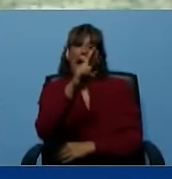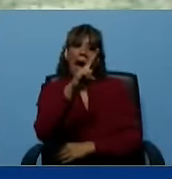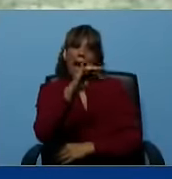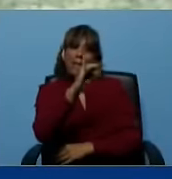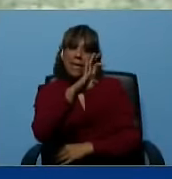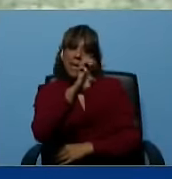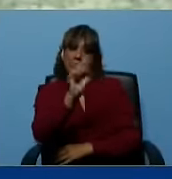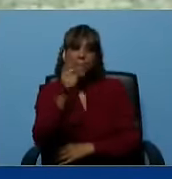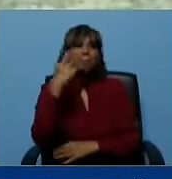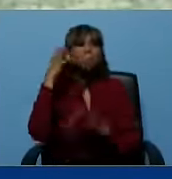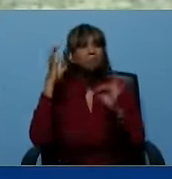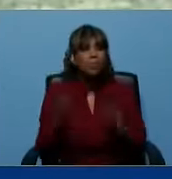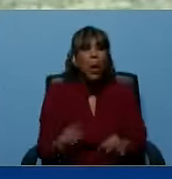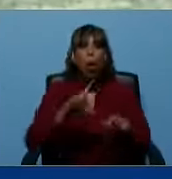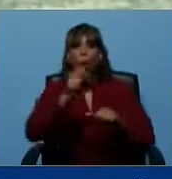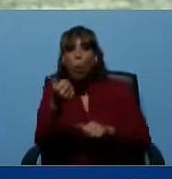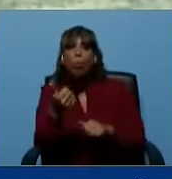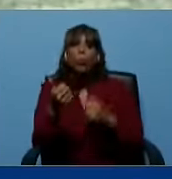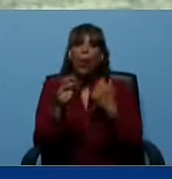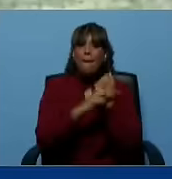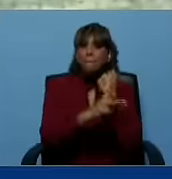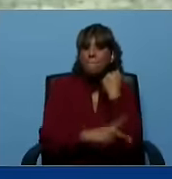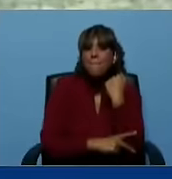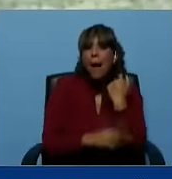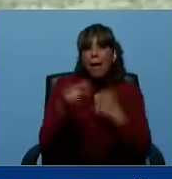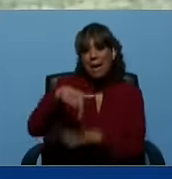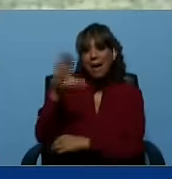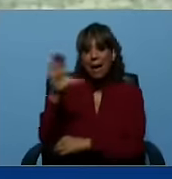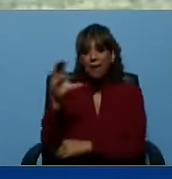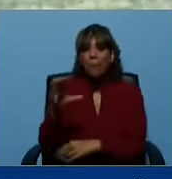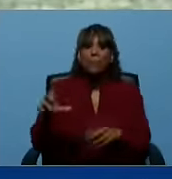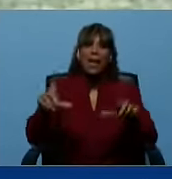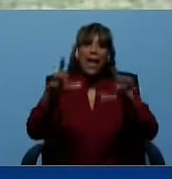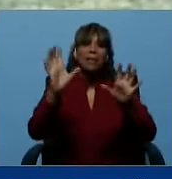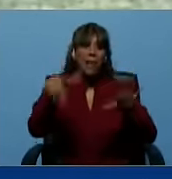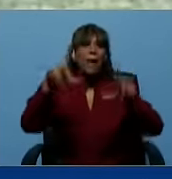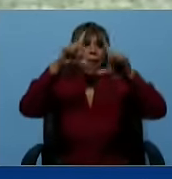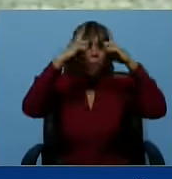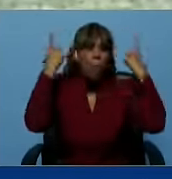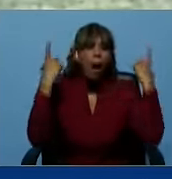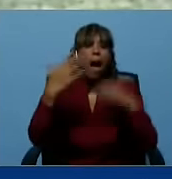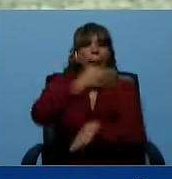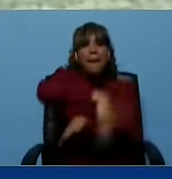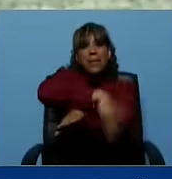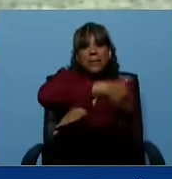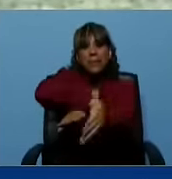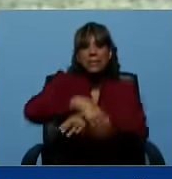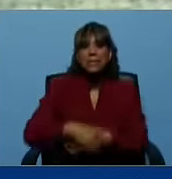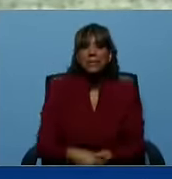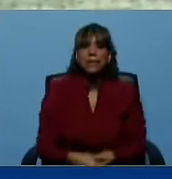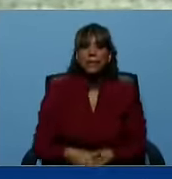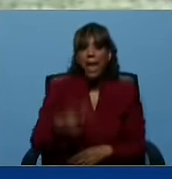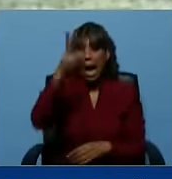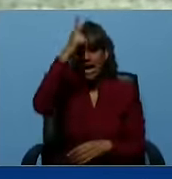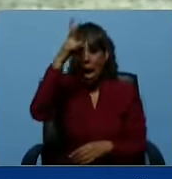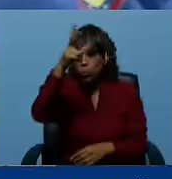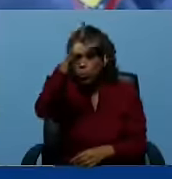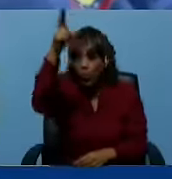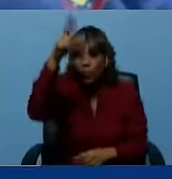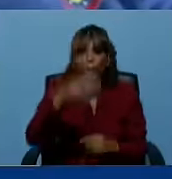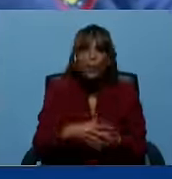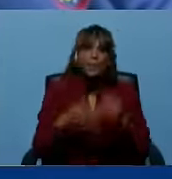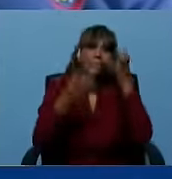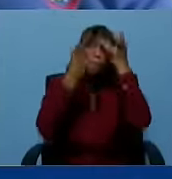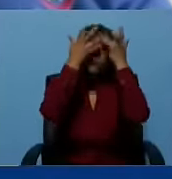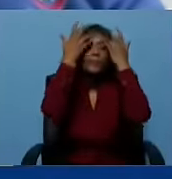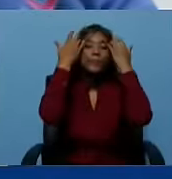belleza. Otro lo estamos entregando en La Guaira, Avenida Carlos Sublet, sector La Chaparrera, por allá